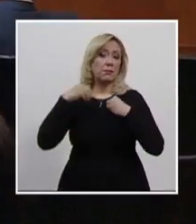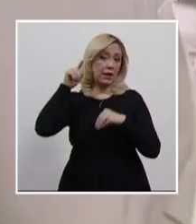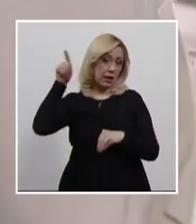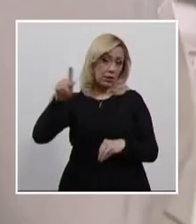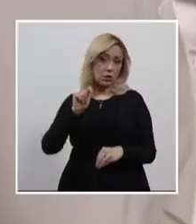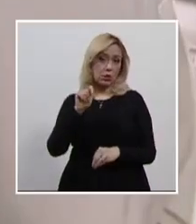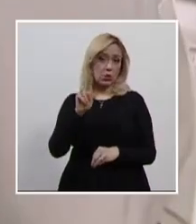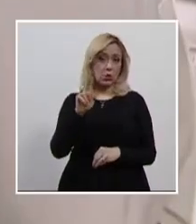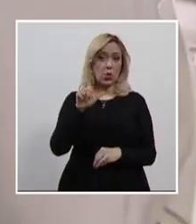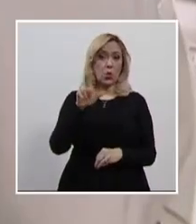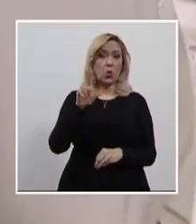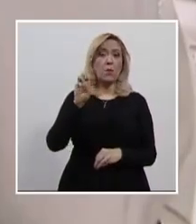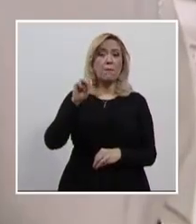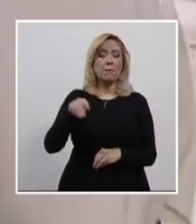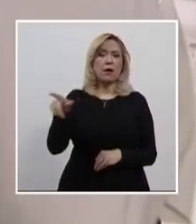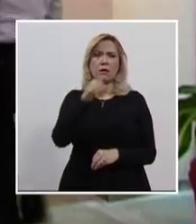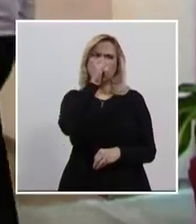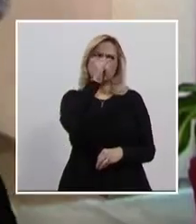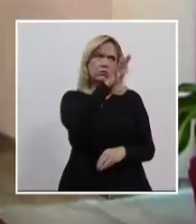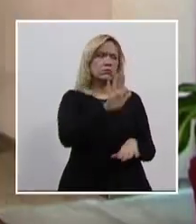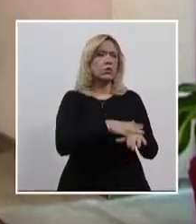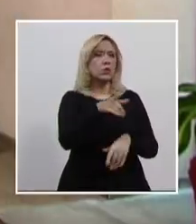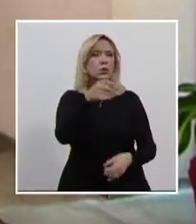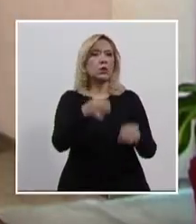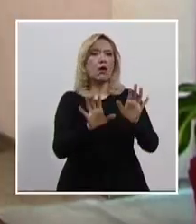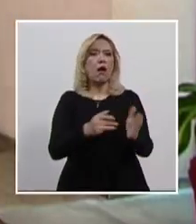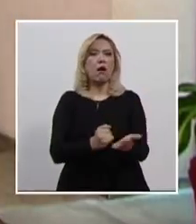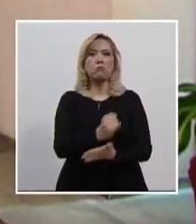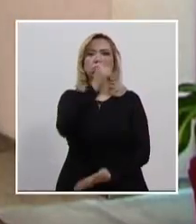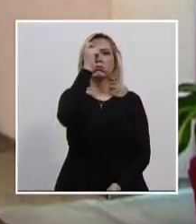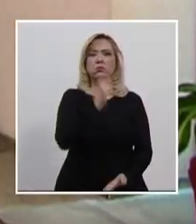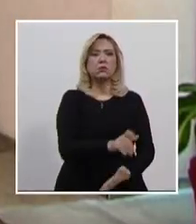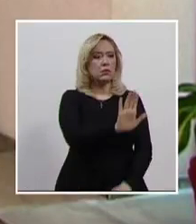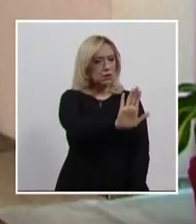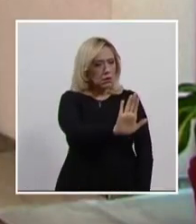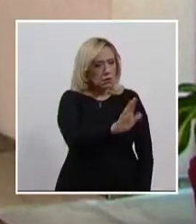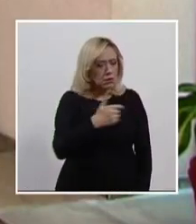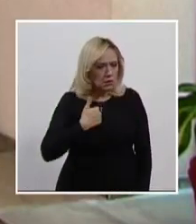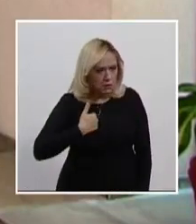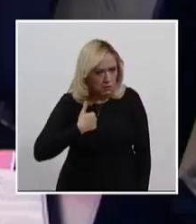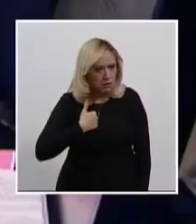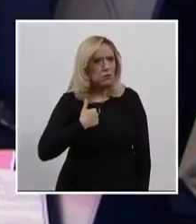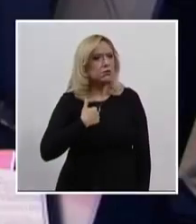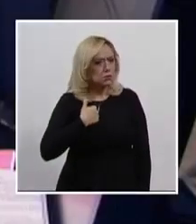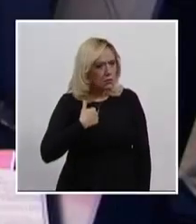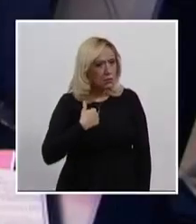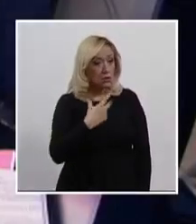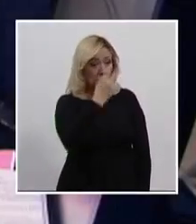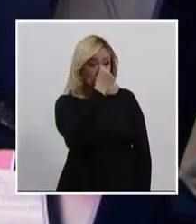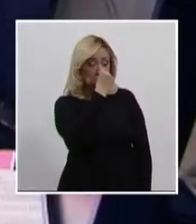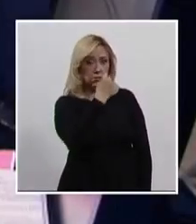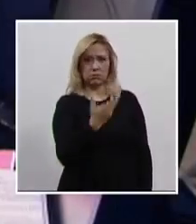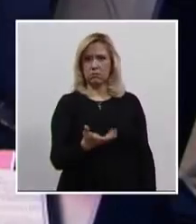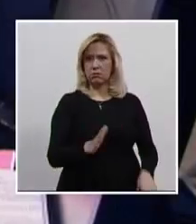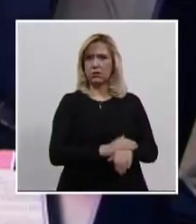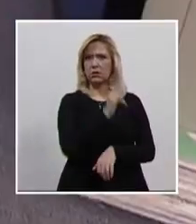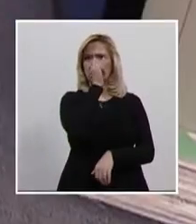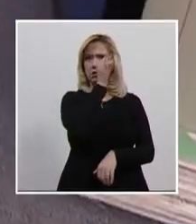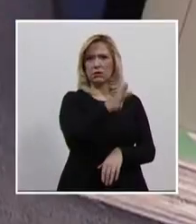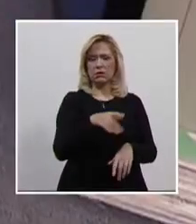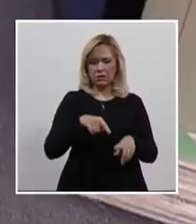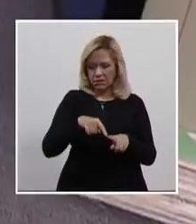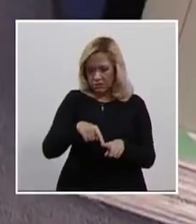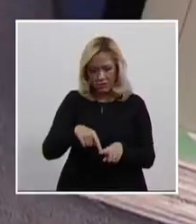Roo, quienes impugnaron un fallo de un juzgado de distrito que no les reconoció interés legítimo para impugnar la actualización del atlas